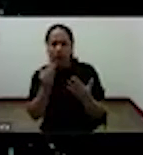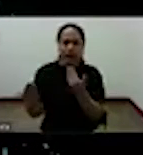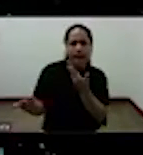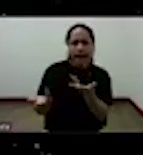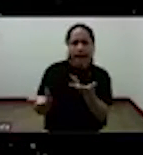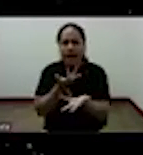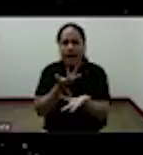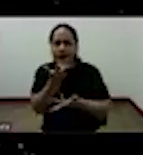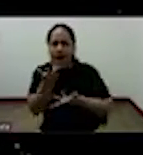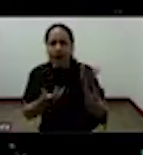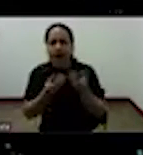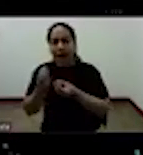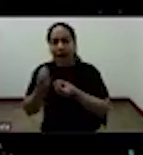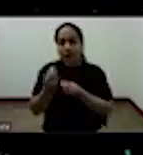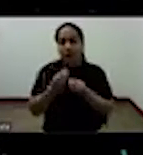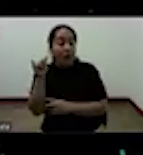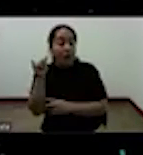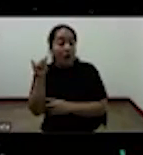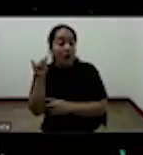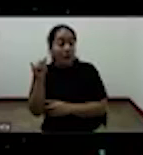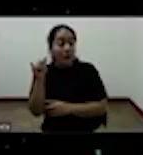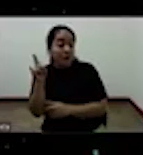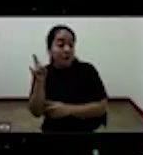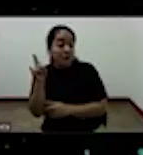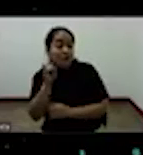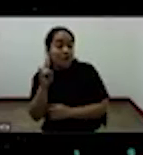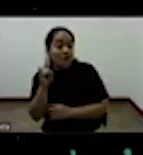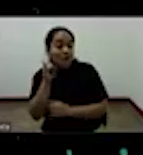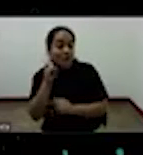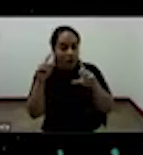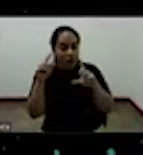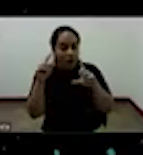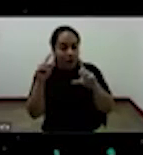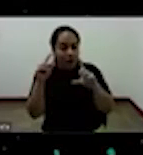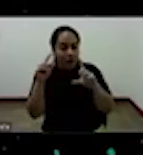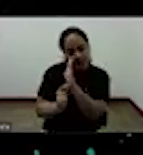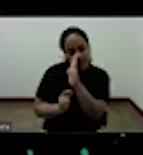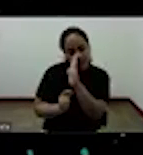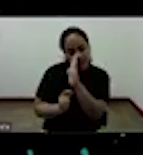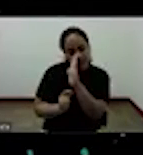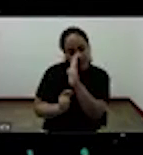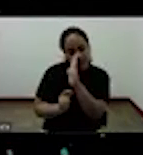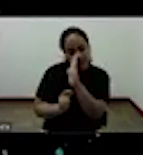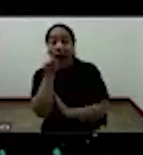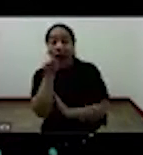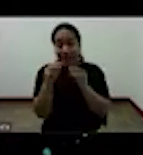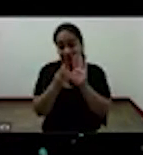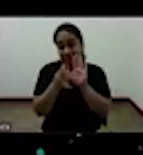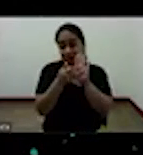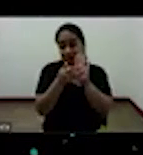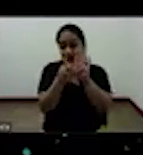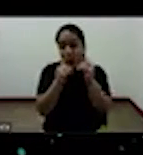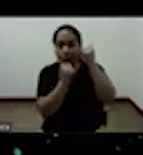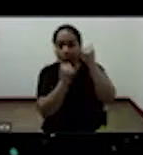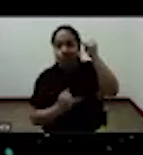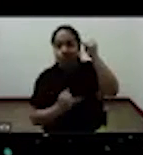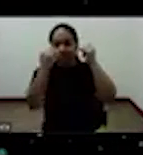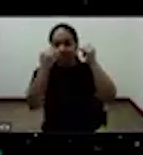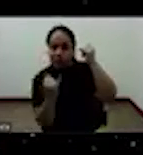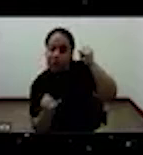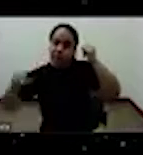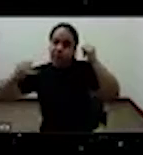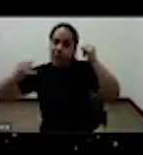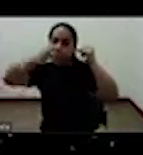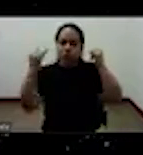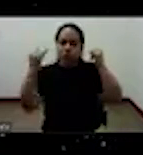hago fonografía permanentemente. Aquí les estoy mostrando una gráfica, una ilustración donde está el